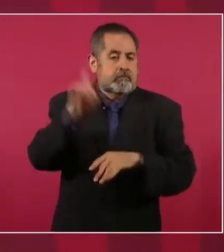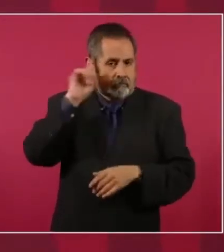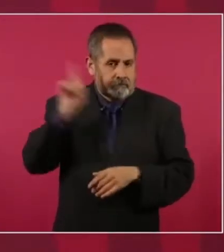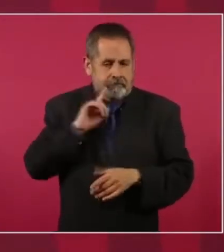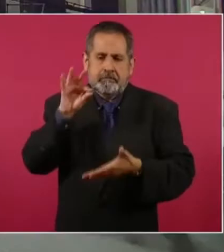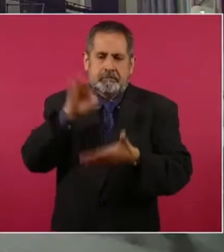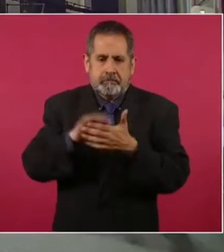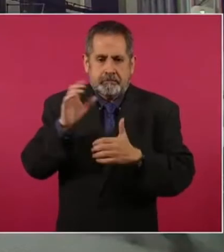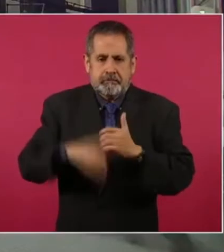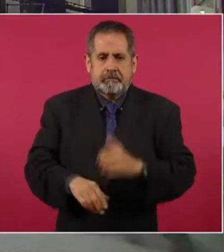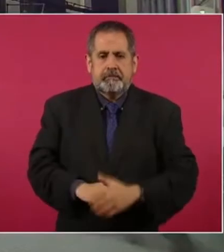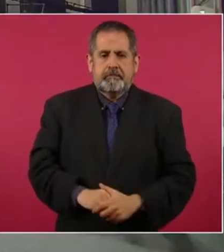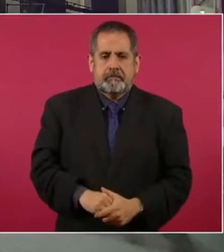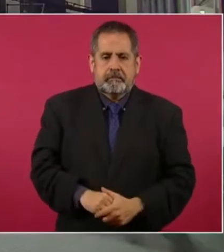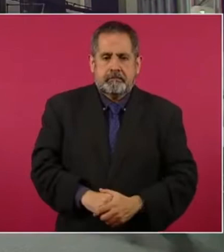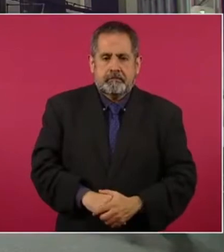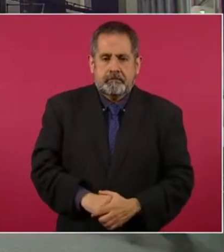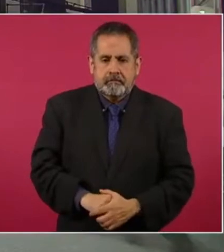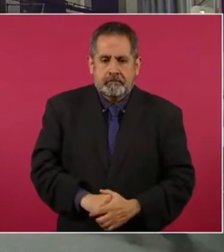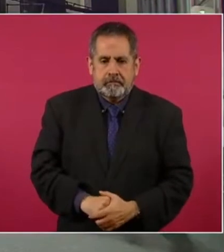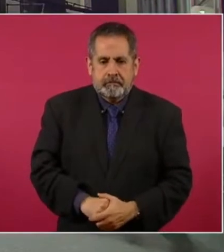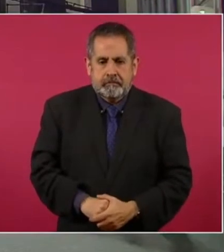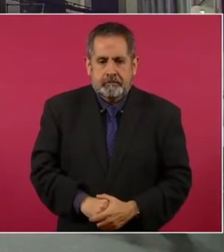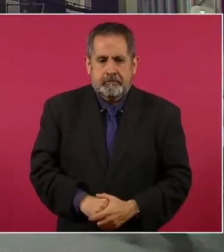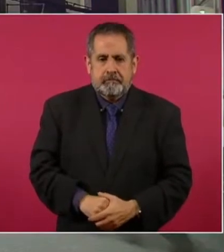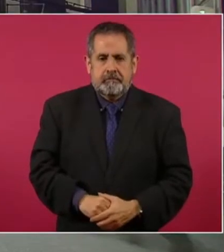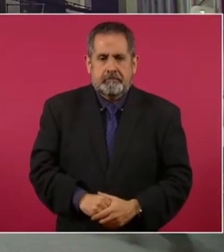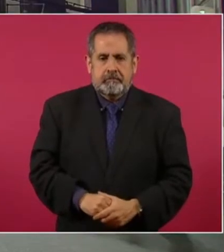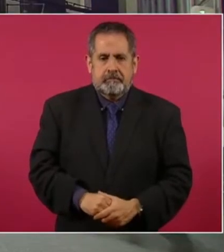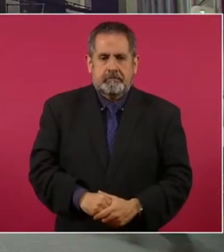Zacatecas. Muchas gracias.